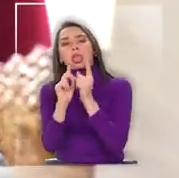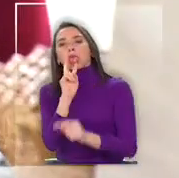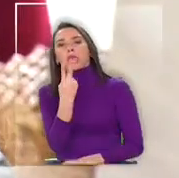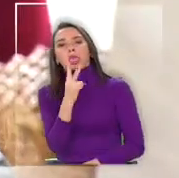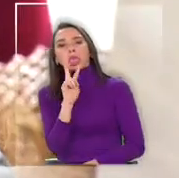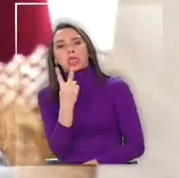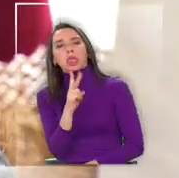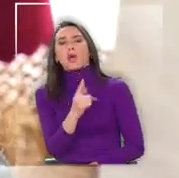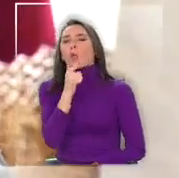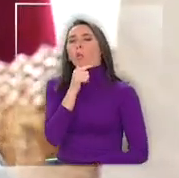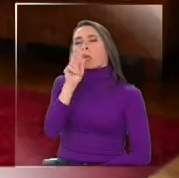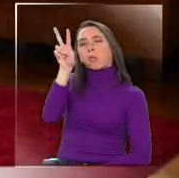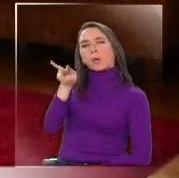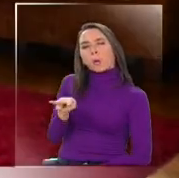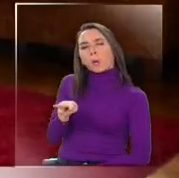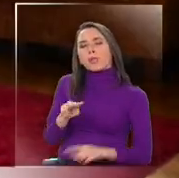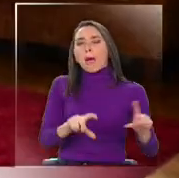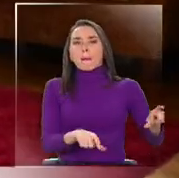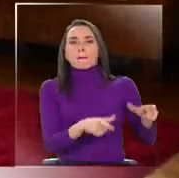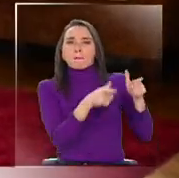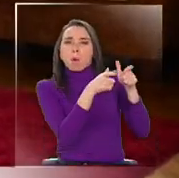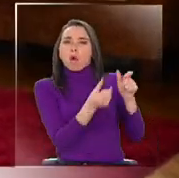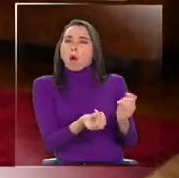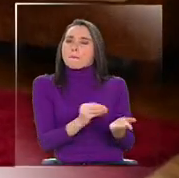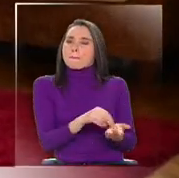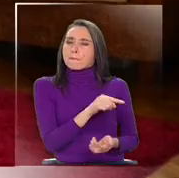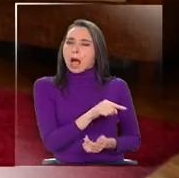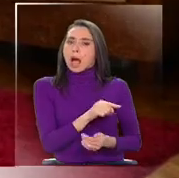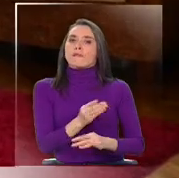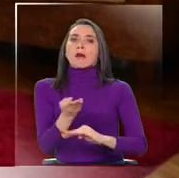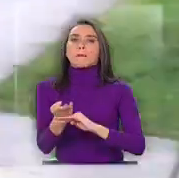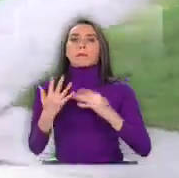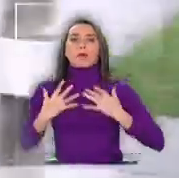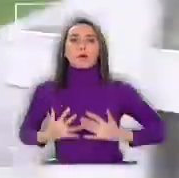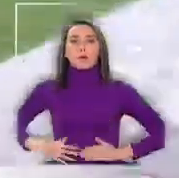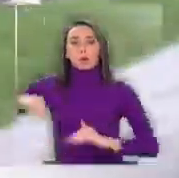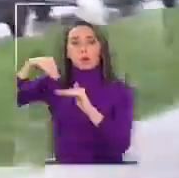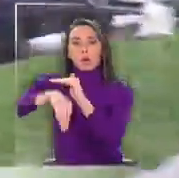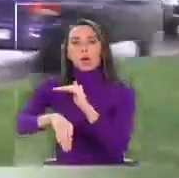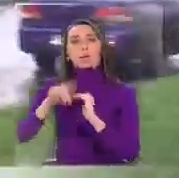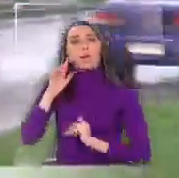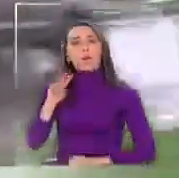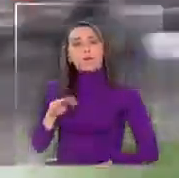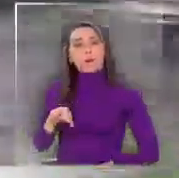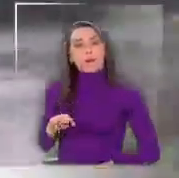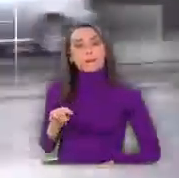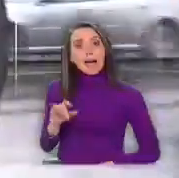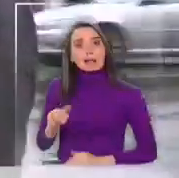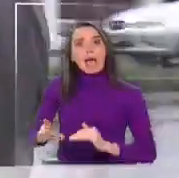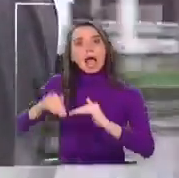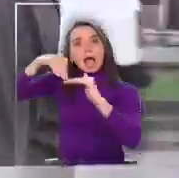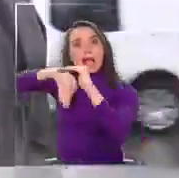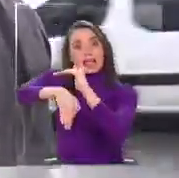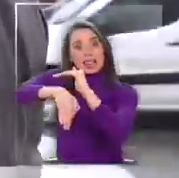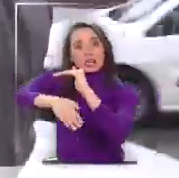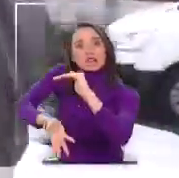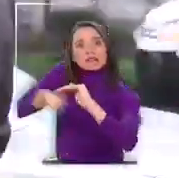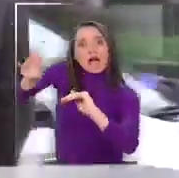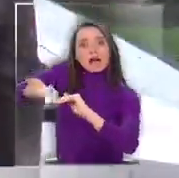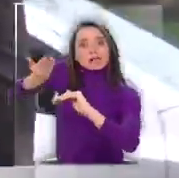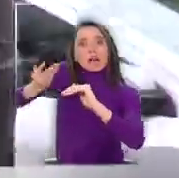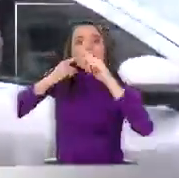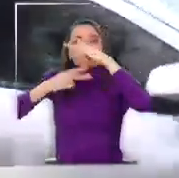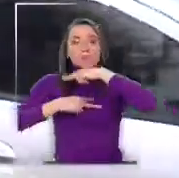esas dudas y lo ocurrido en Pucón, esta familia solicitará la exhumación del cuerpo de la mamá de Matías para que se determine la real causa de